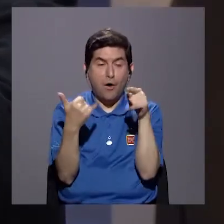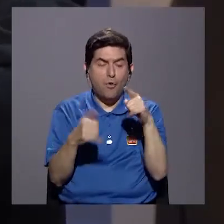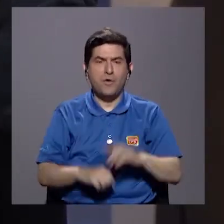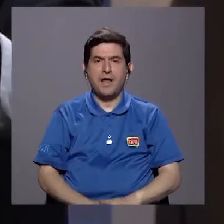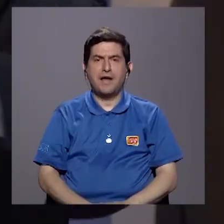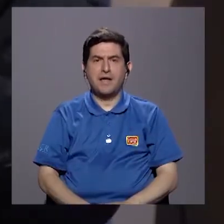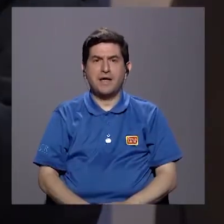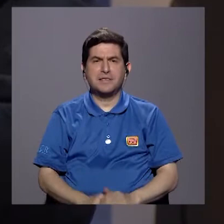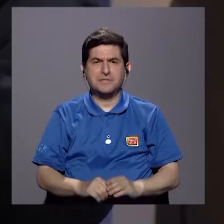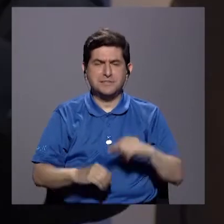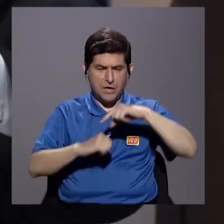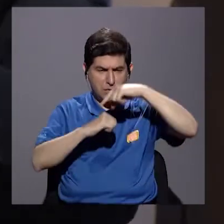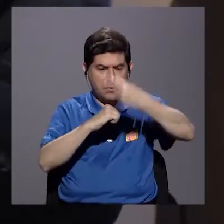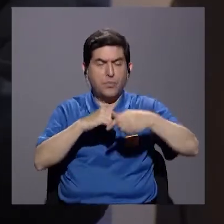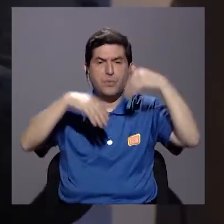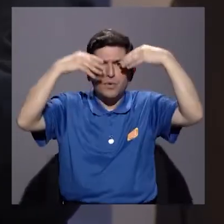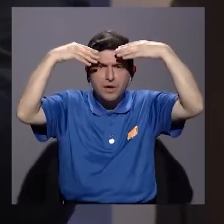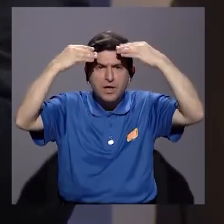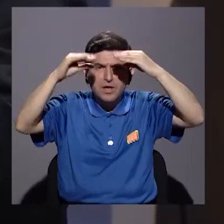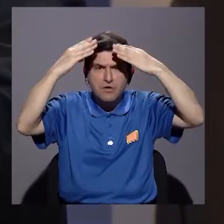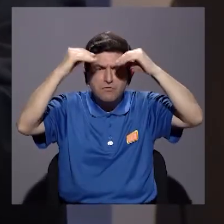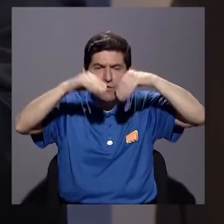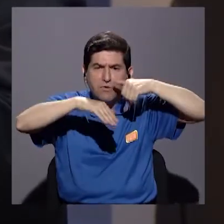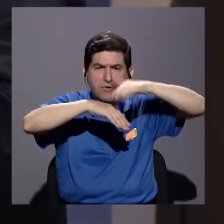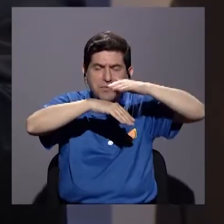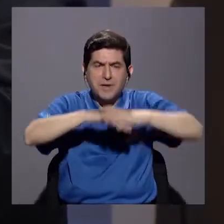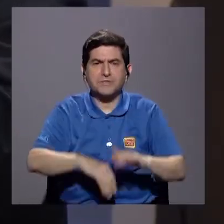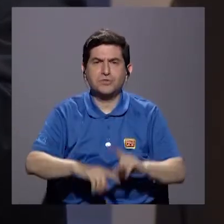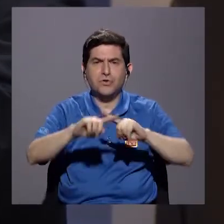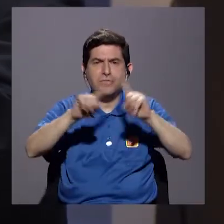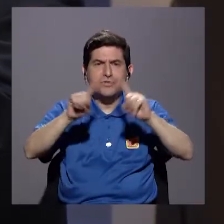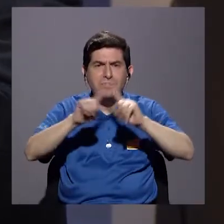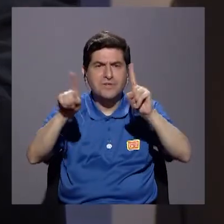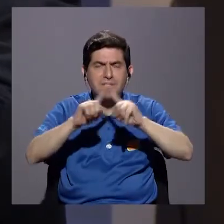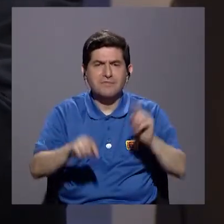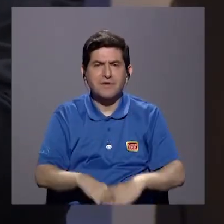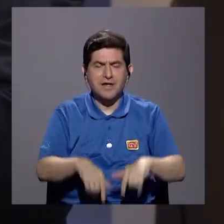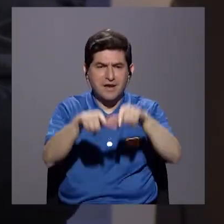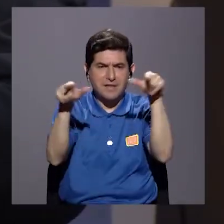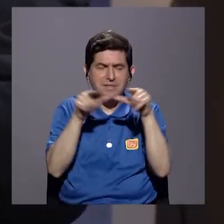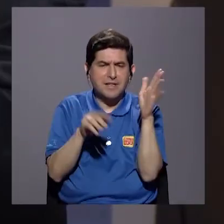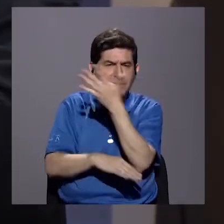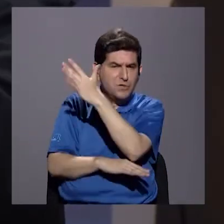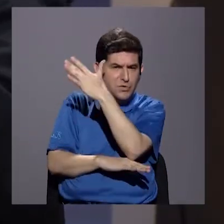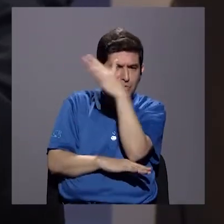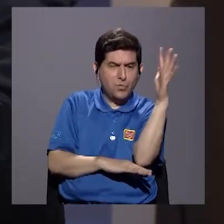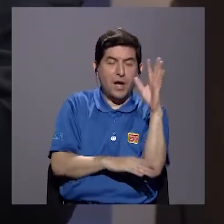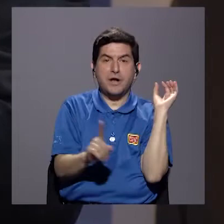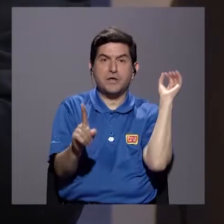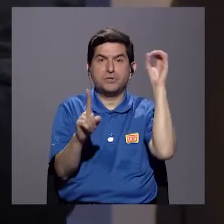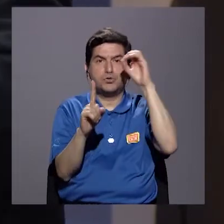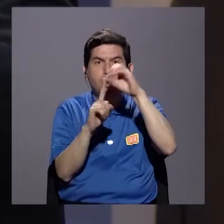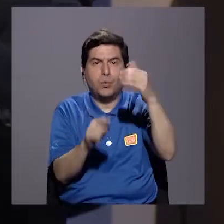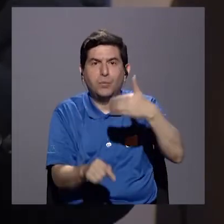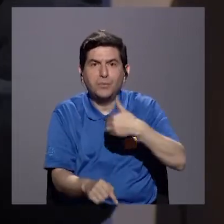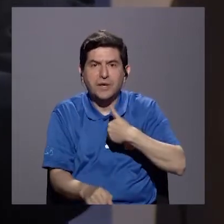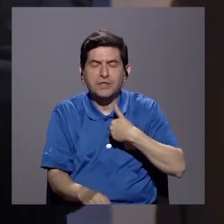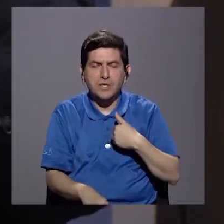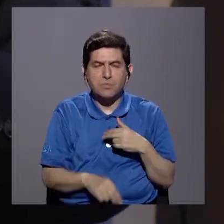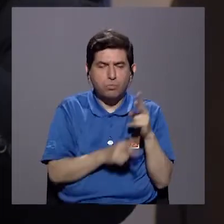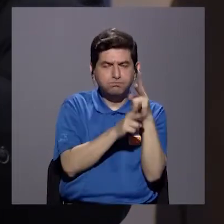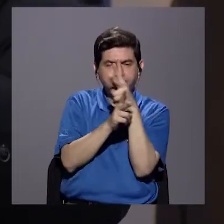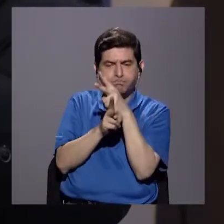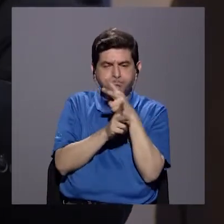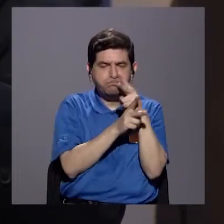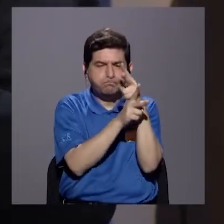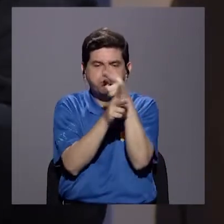satélite está mandando la información sobre parcelas forestales, que era el objetivo fundamental que está monitoreando